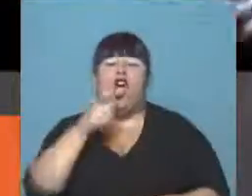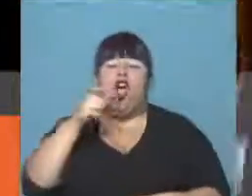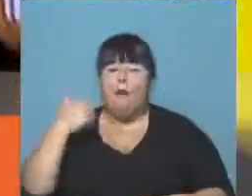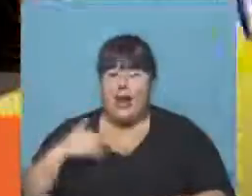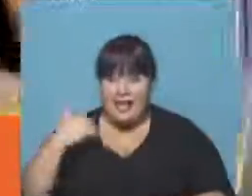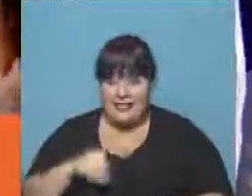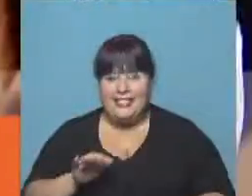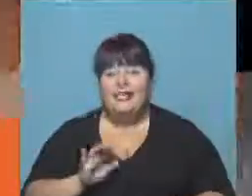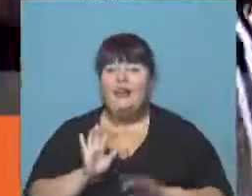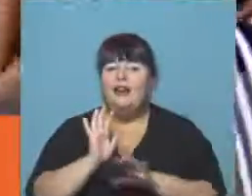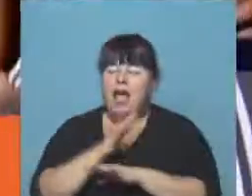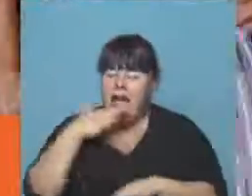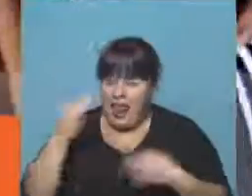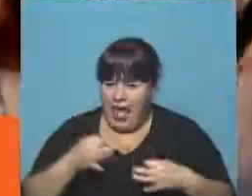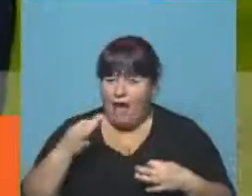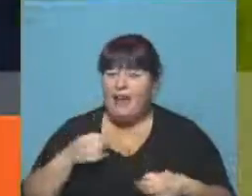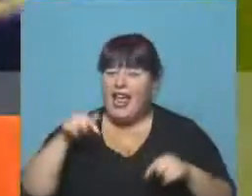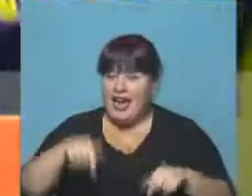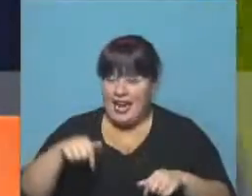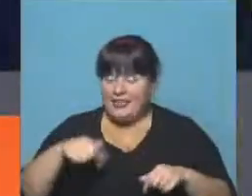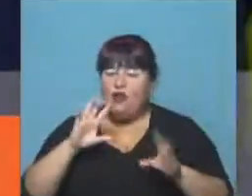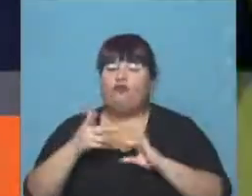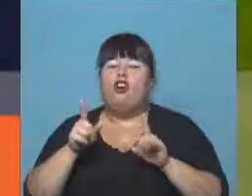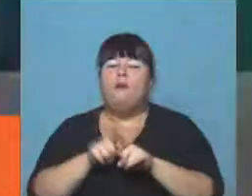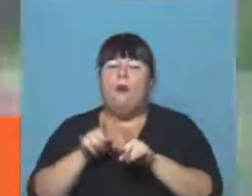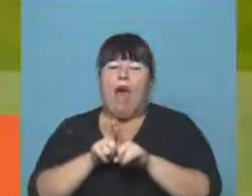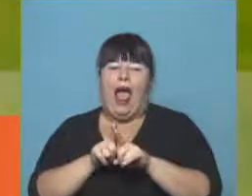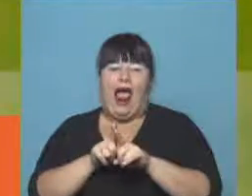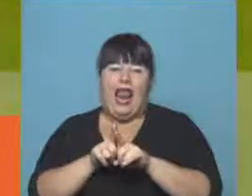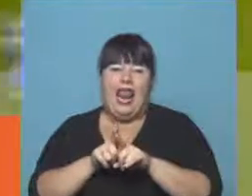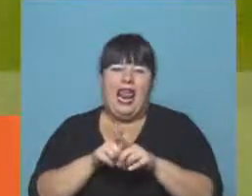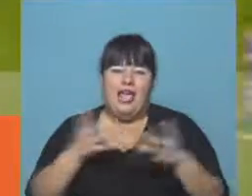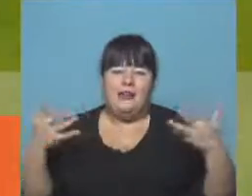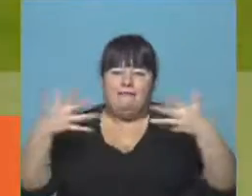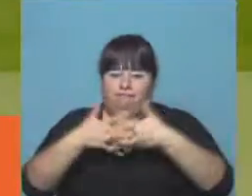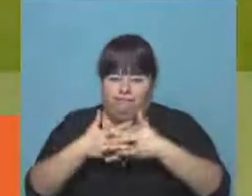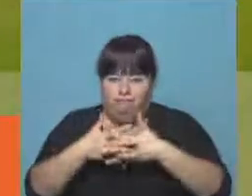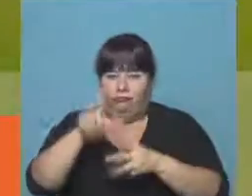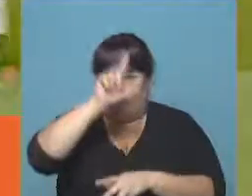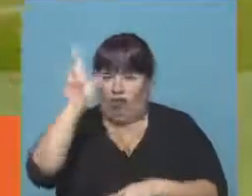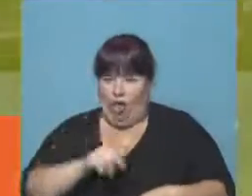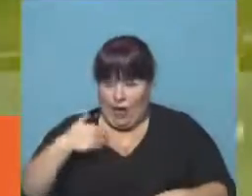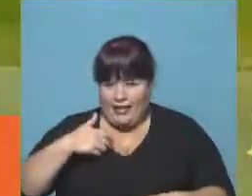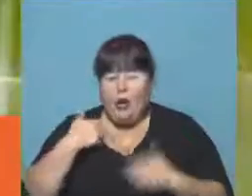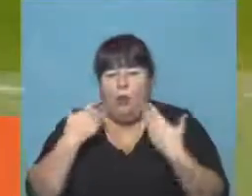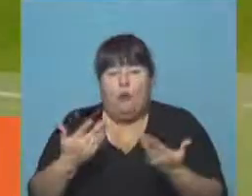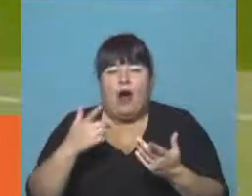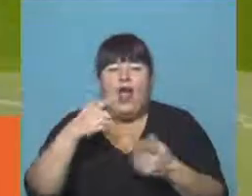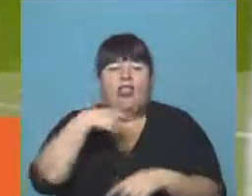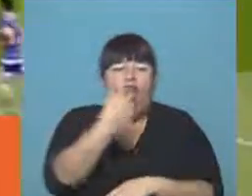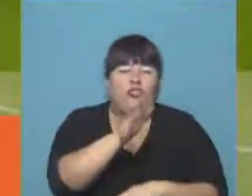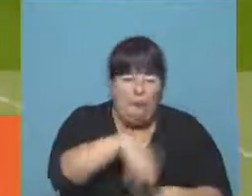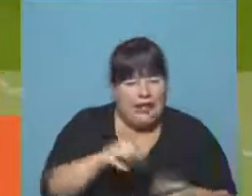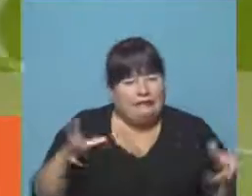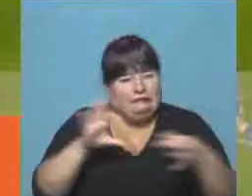Argentina, que la verdad se apuesta a este espíritu de lo que es unificar a un país y tratar de darle posibilidades a los que menos